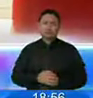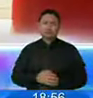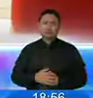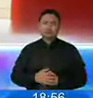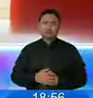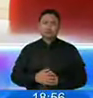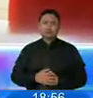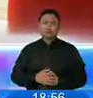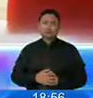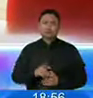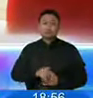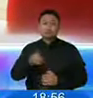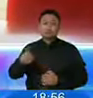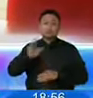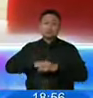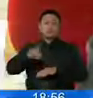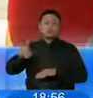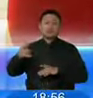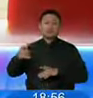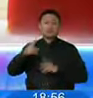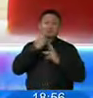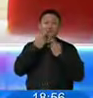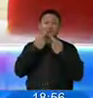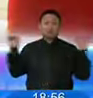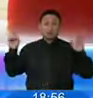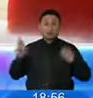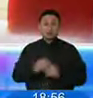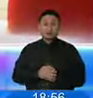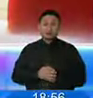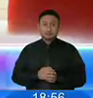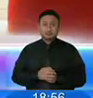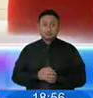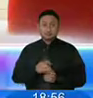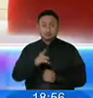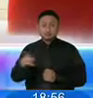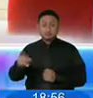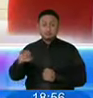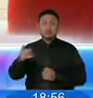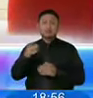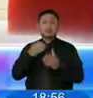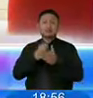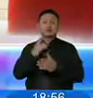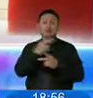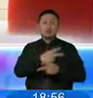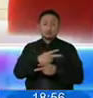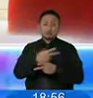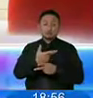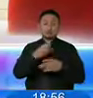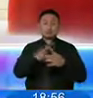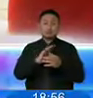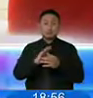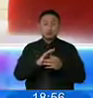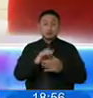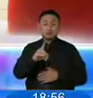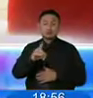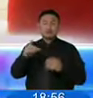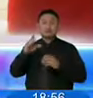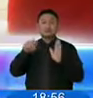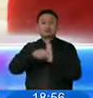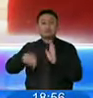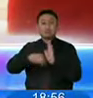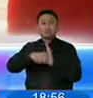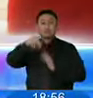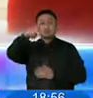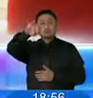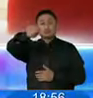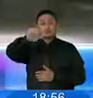con este acto de rebeldía contra el Consejo, los compañeros del doctor Yal han